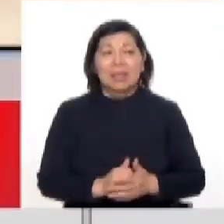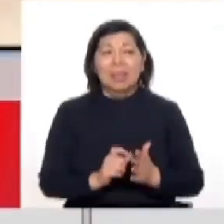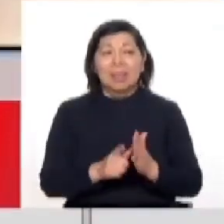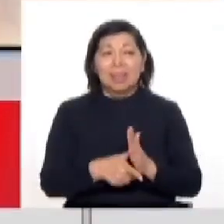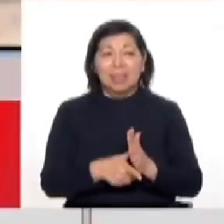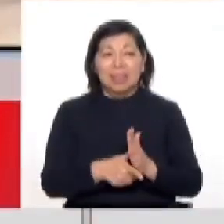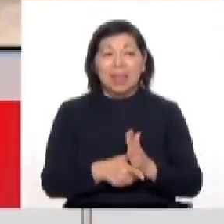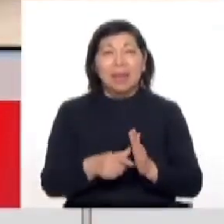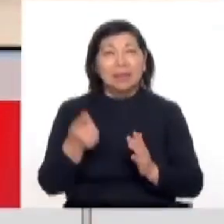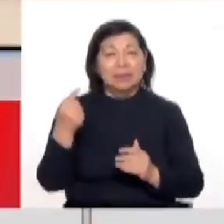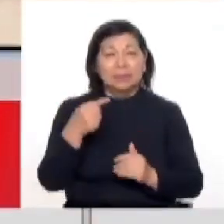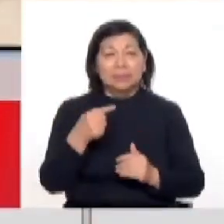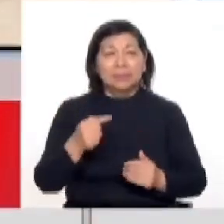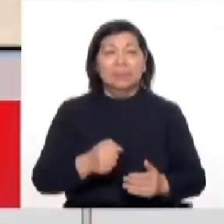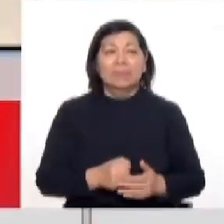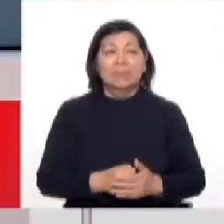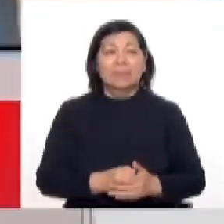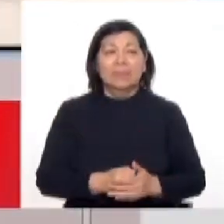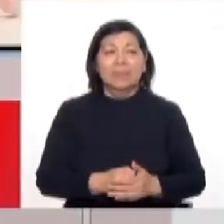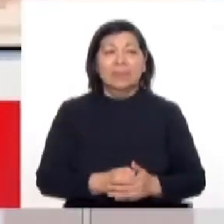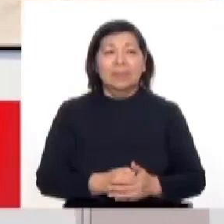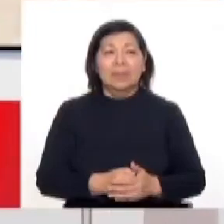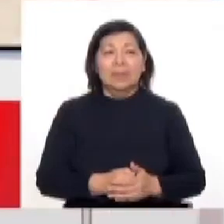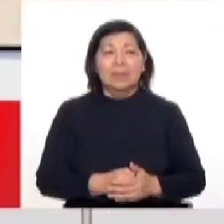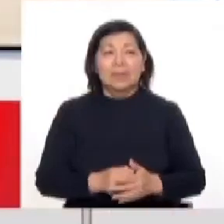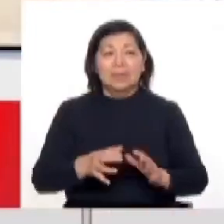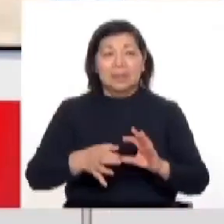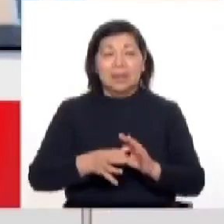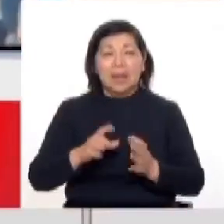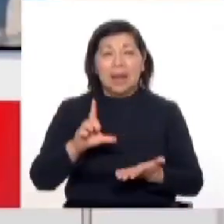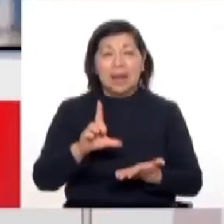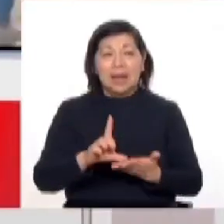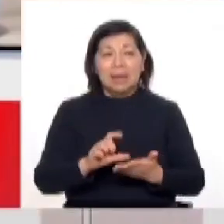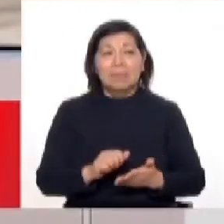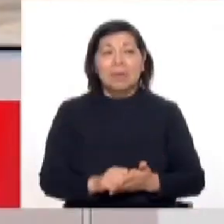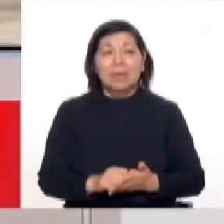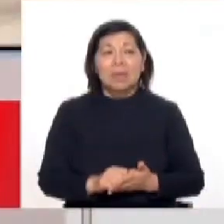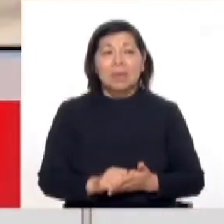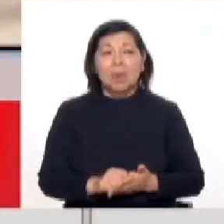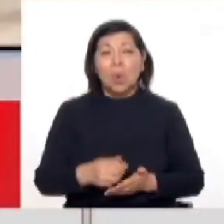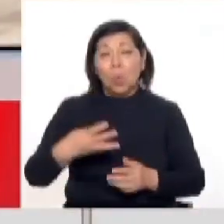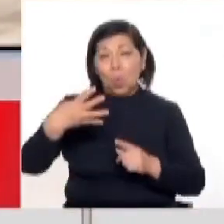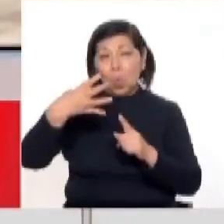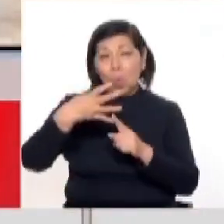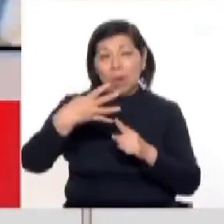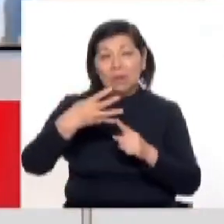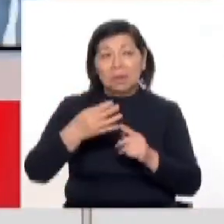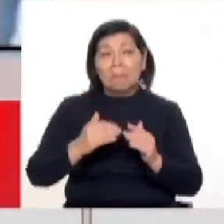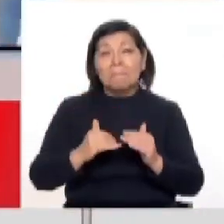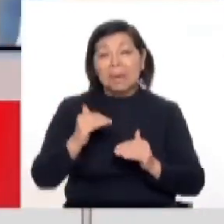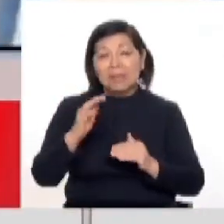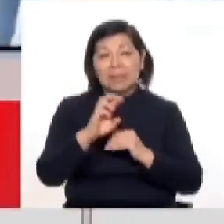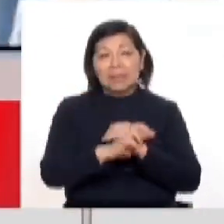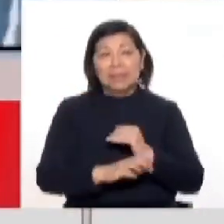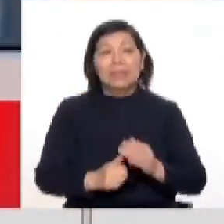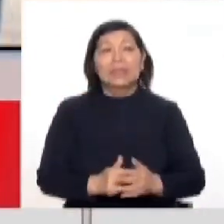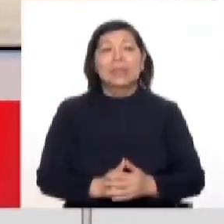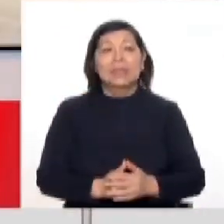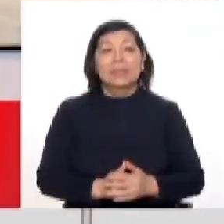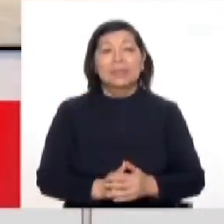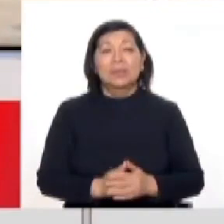después, a la semana pasada, estuve en el Panamericano en el Lima, donde obtuve un cuarto lugar de más de 10 países en la